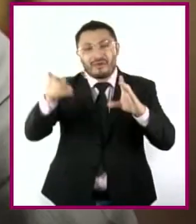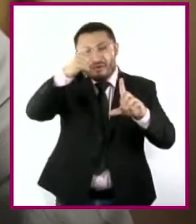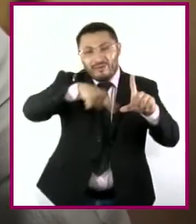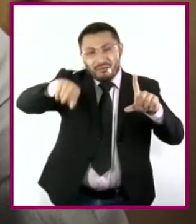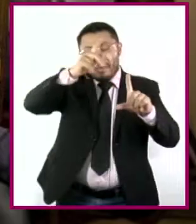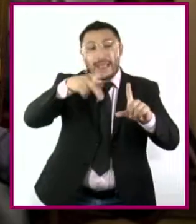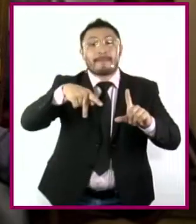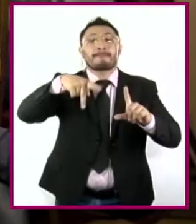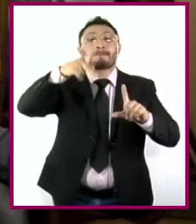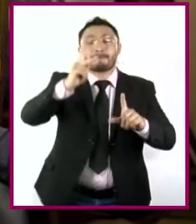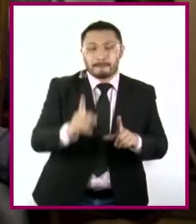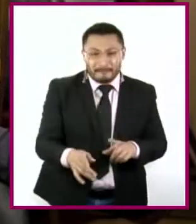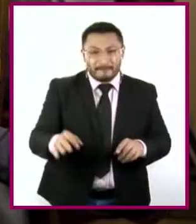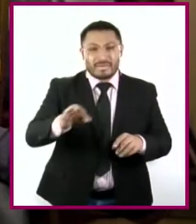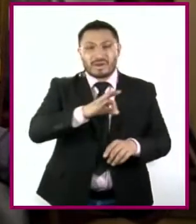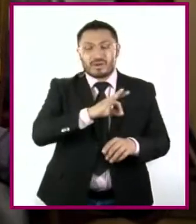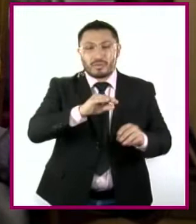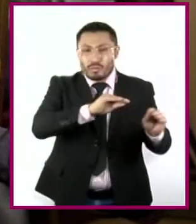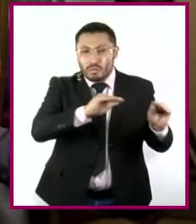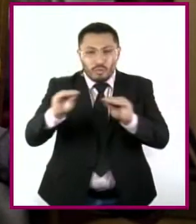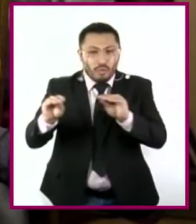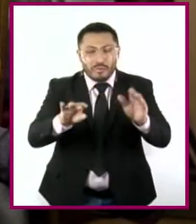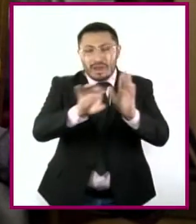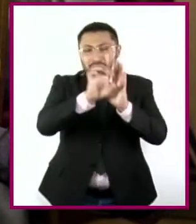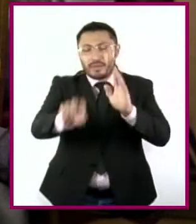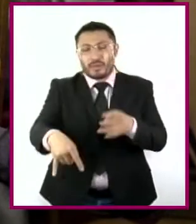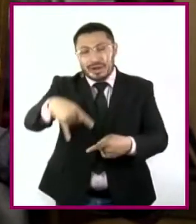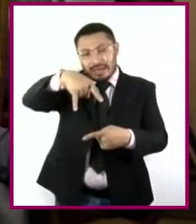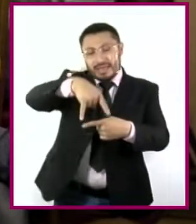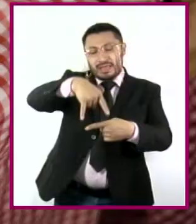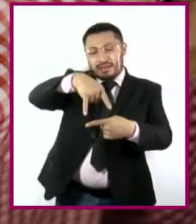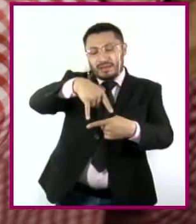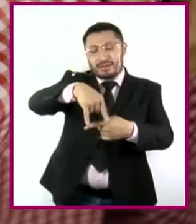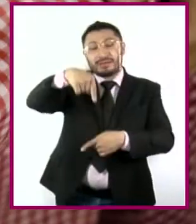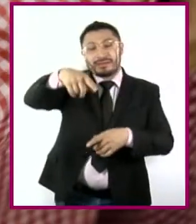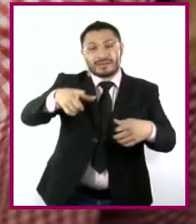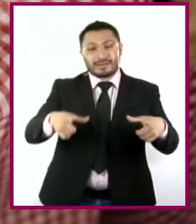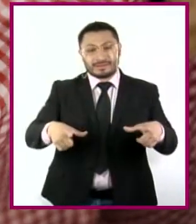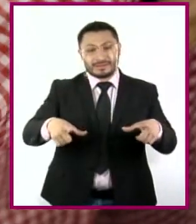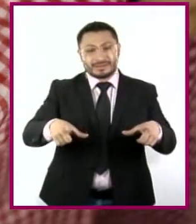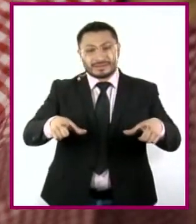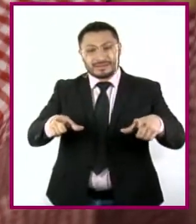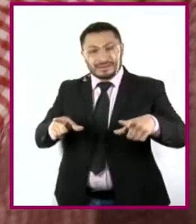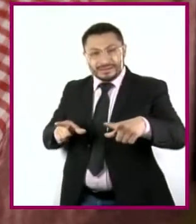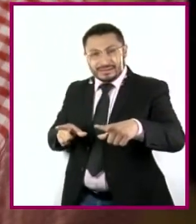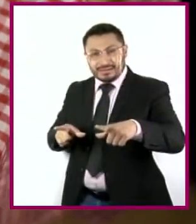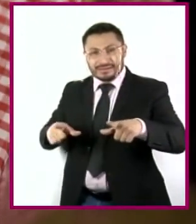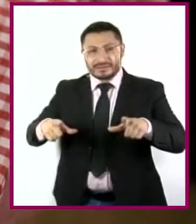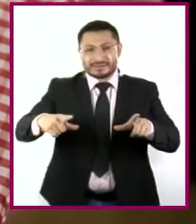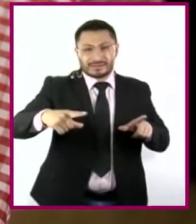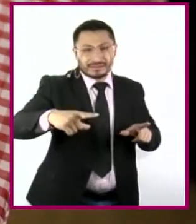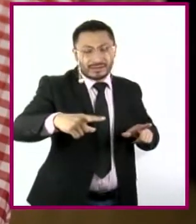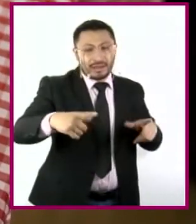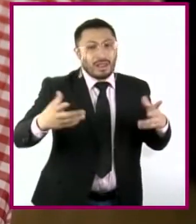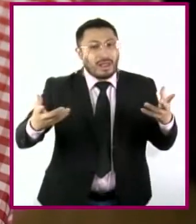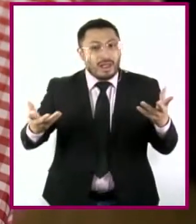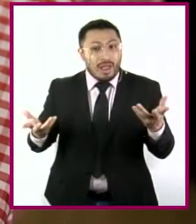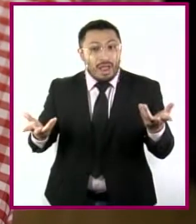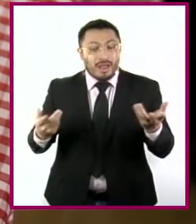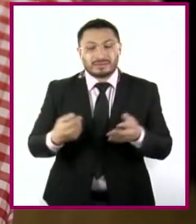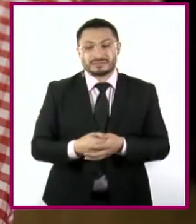rotación arbitraria a una mesa cuadrada, por ejemplo, a esta mesa, ¿qué pasa?